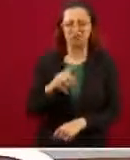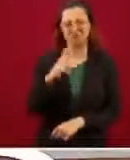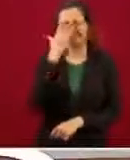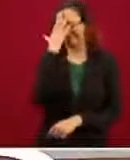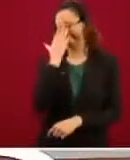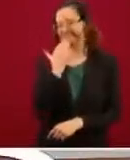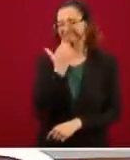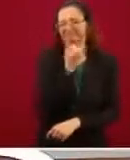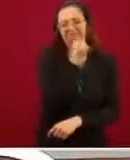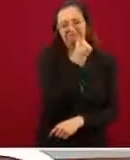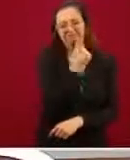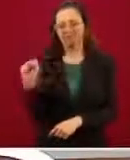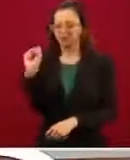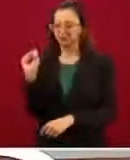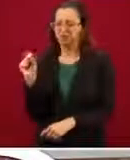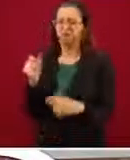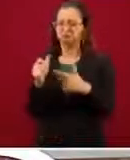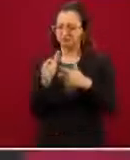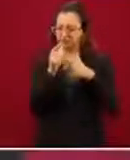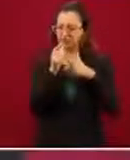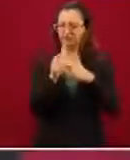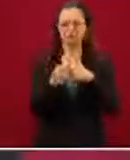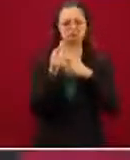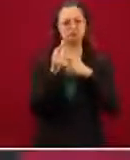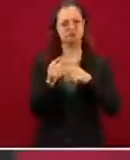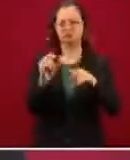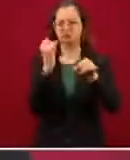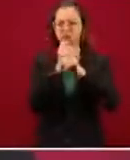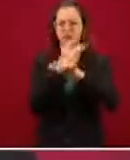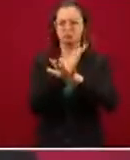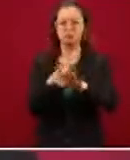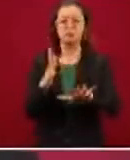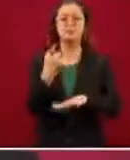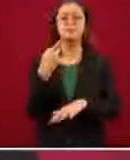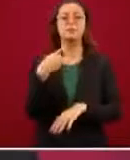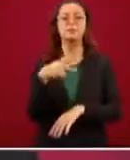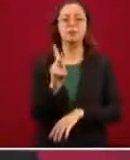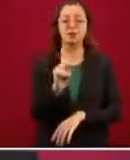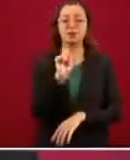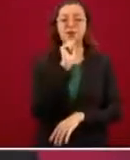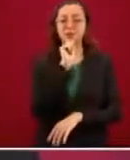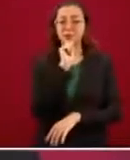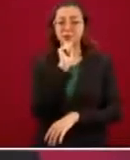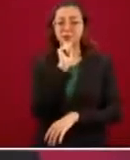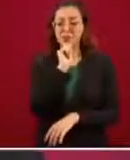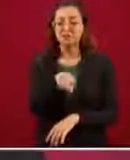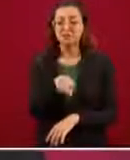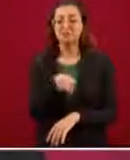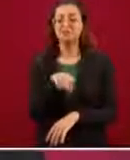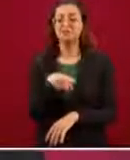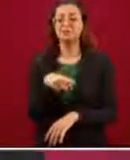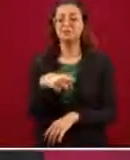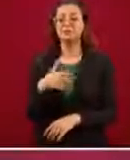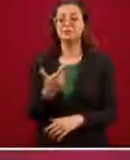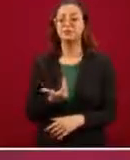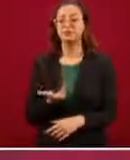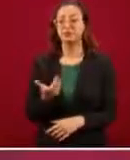materia, pero además tiene capacidad, tiene